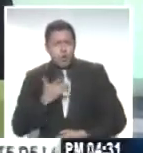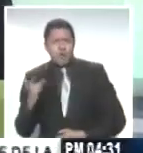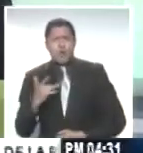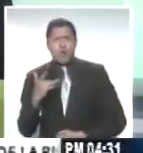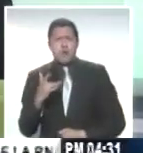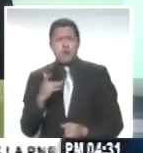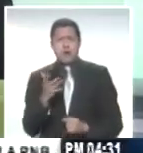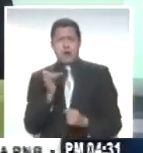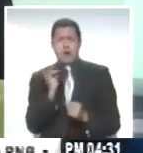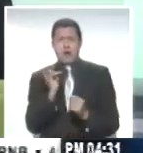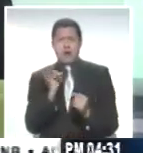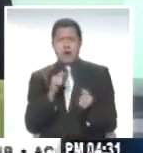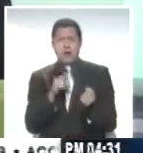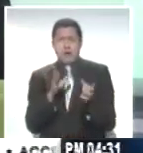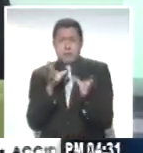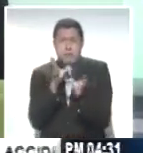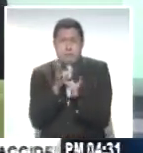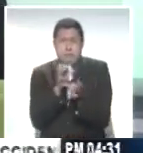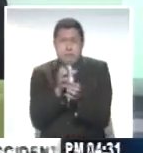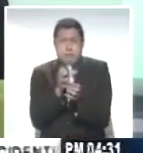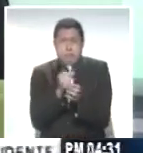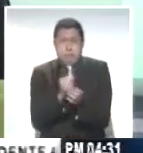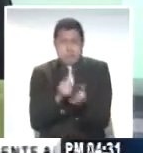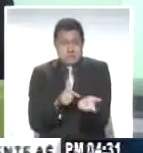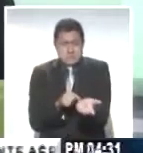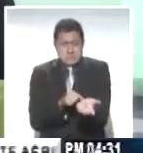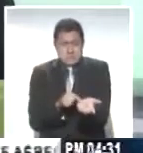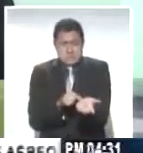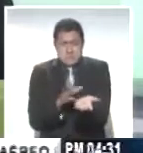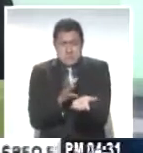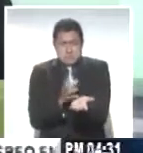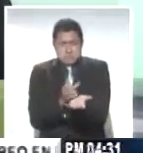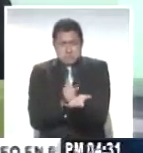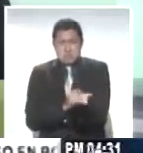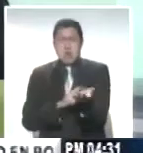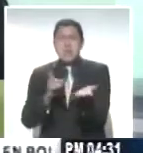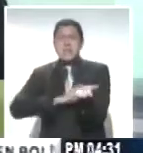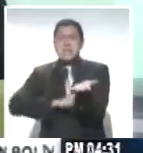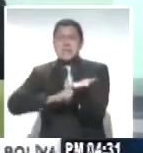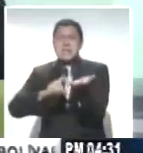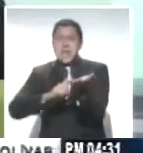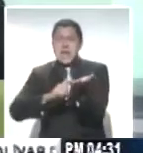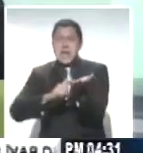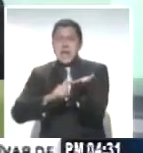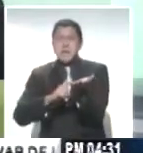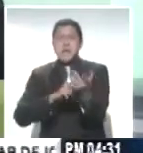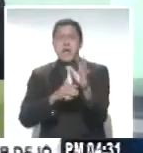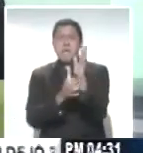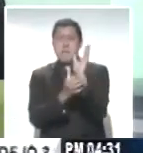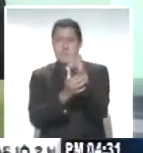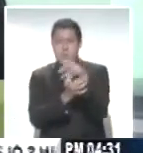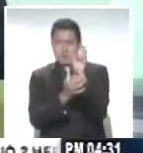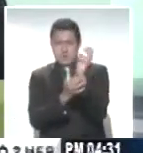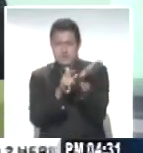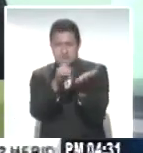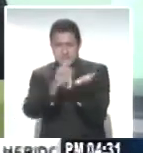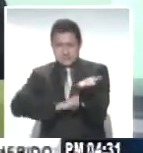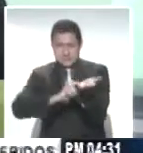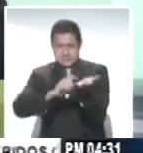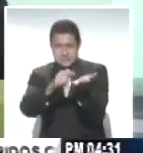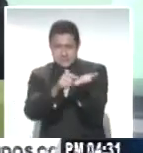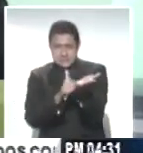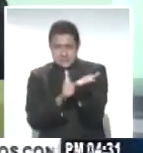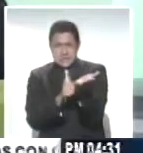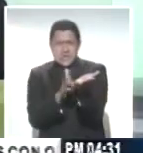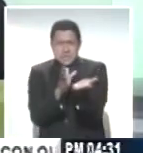que se producen por una compresión a nivel del nervio mediano sobre la muñeca, el cual va a